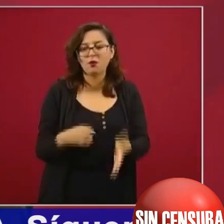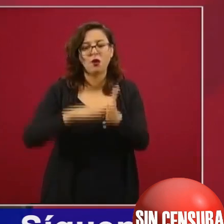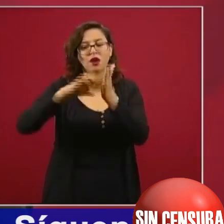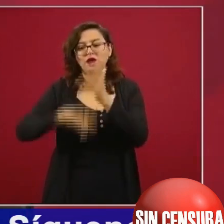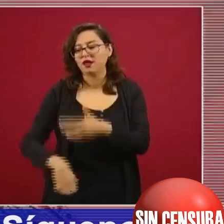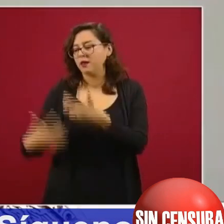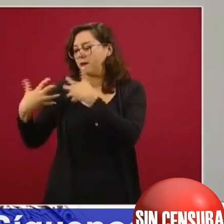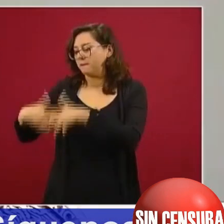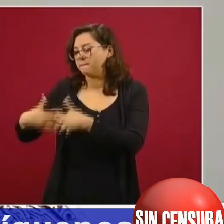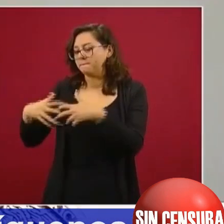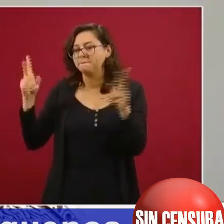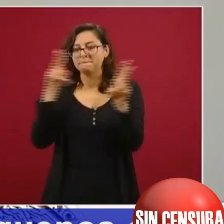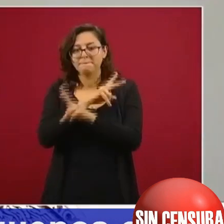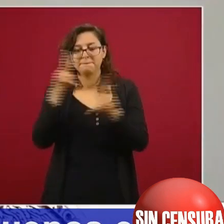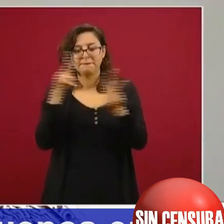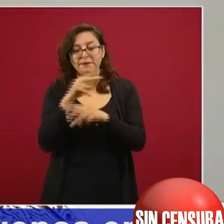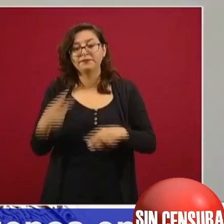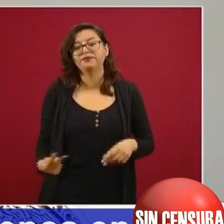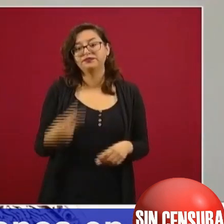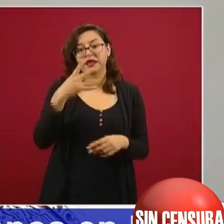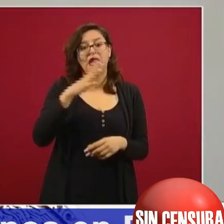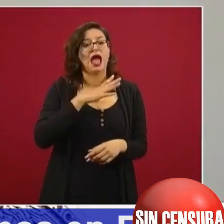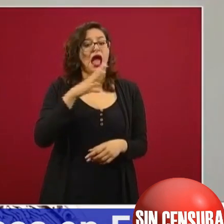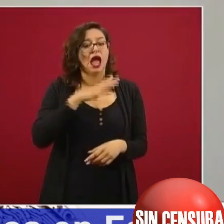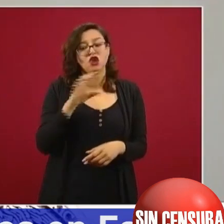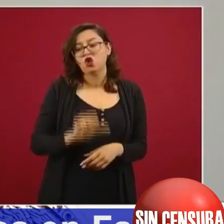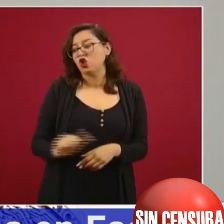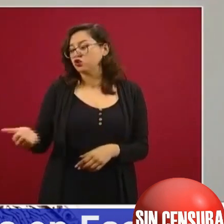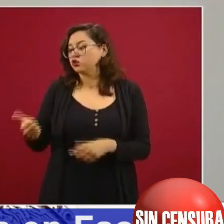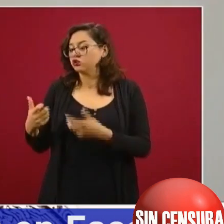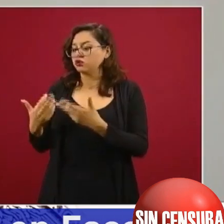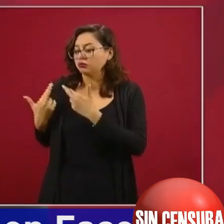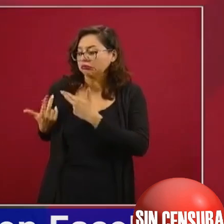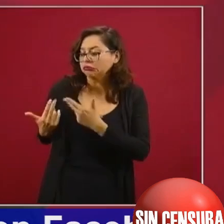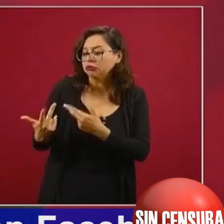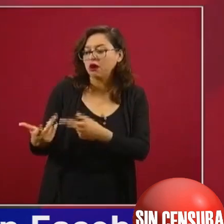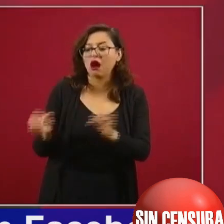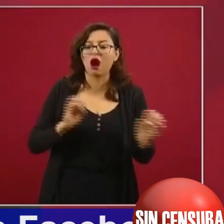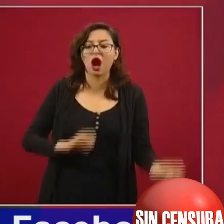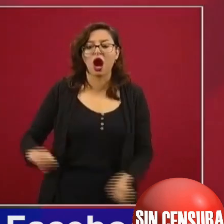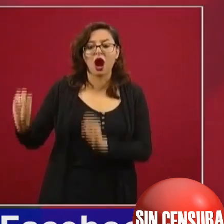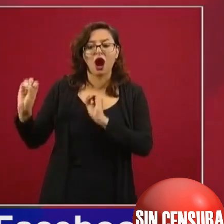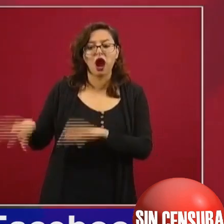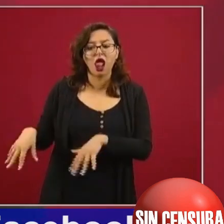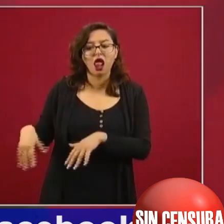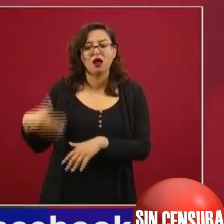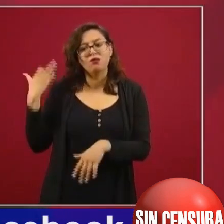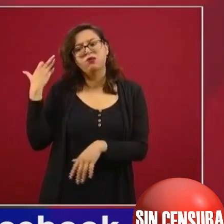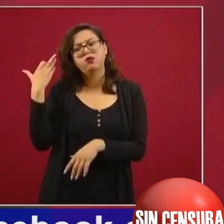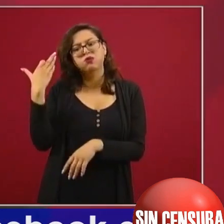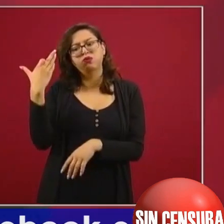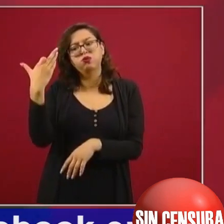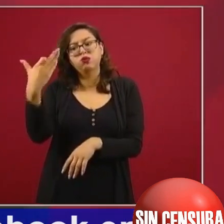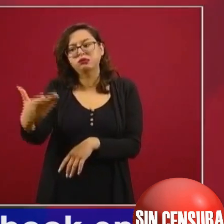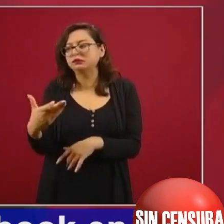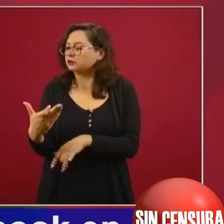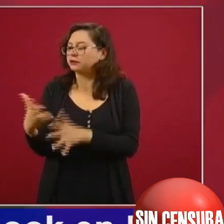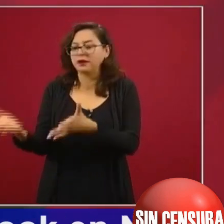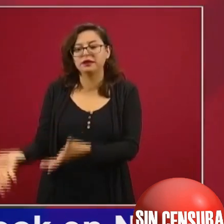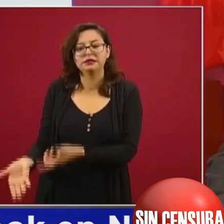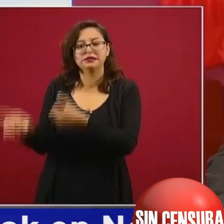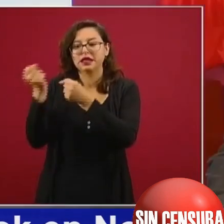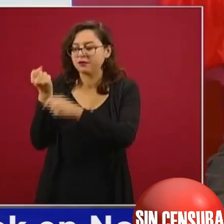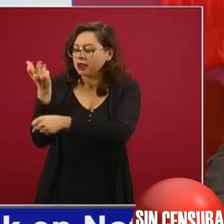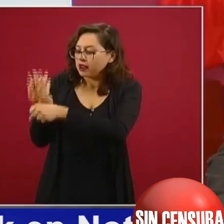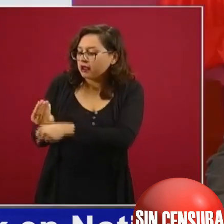ventiladores mecánicos, reparando otra cantidad muy importante de equipos que estaban abandonados en desuso en las entidades federativas y